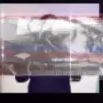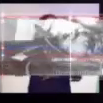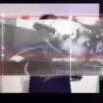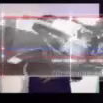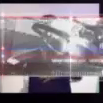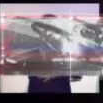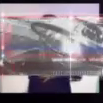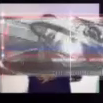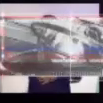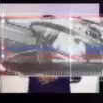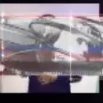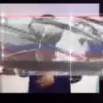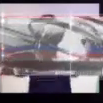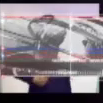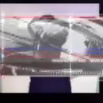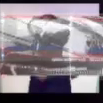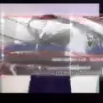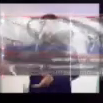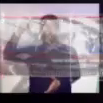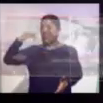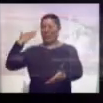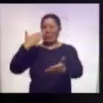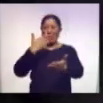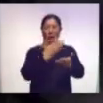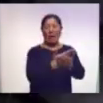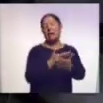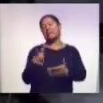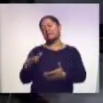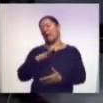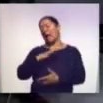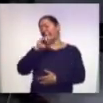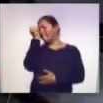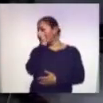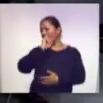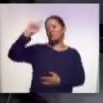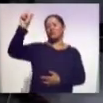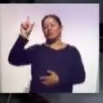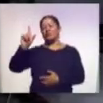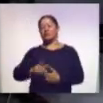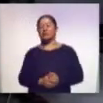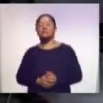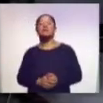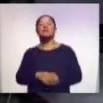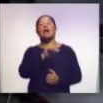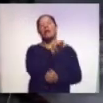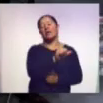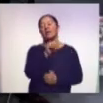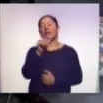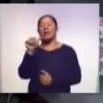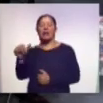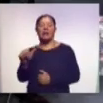de 5 décadas de trayectoria, o sea, han tenido ya participaciones incluso con Alexander Acha, Big